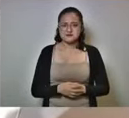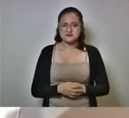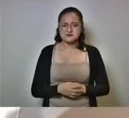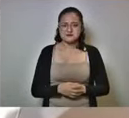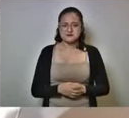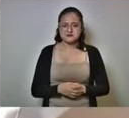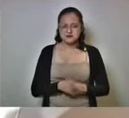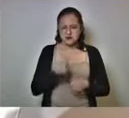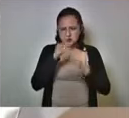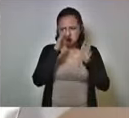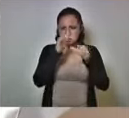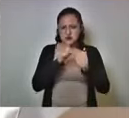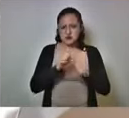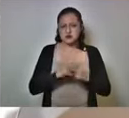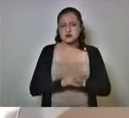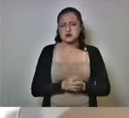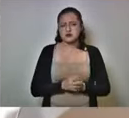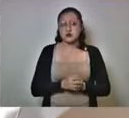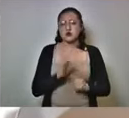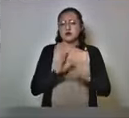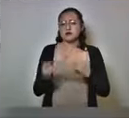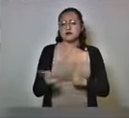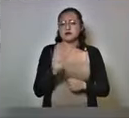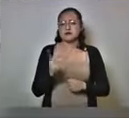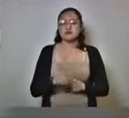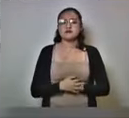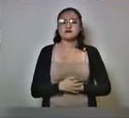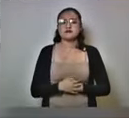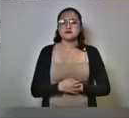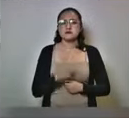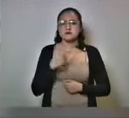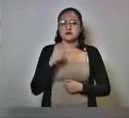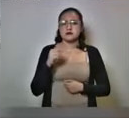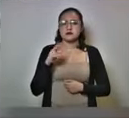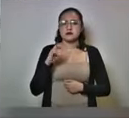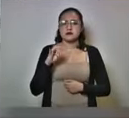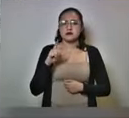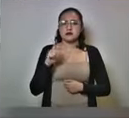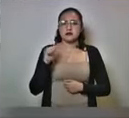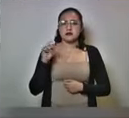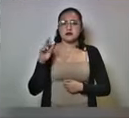¿De acuerdo? La última pregunta. Gabriel Lara Cholula.